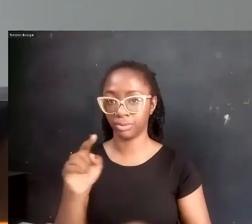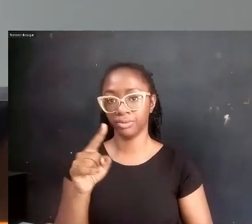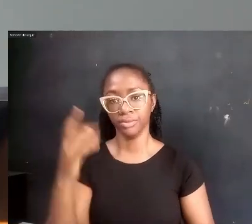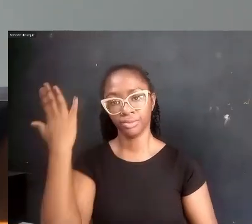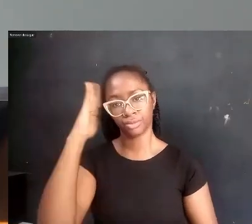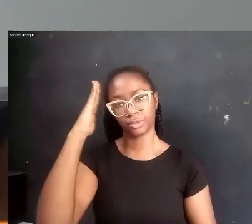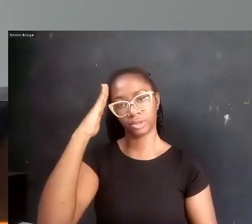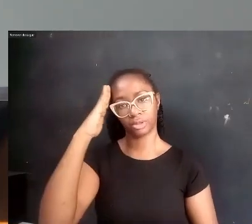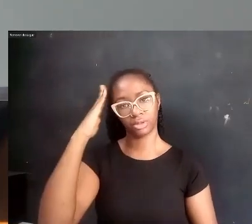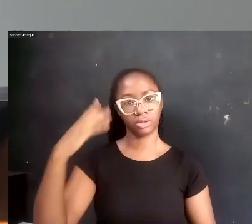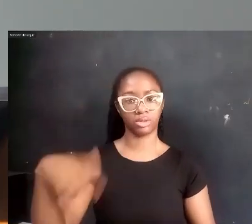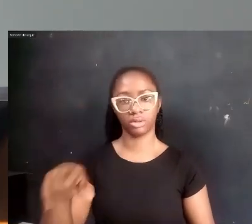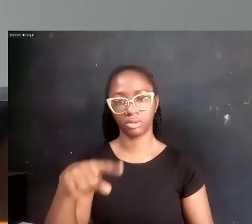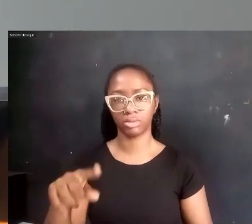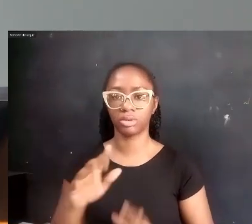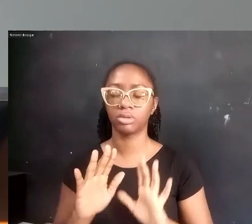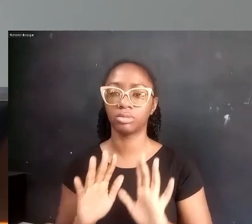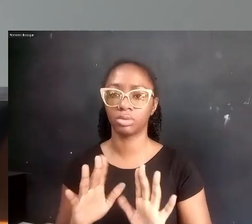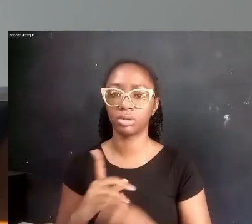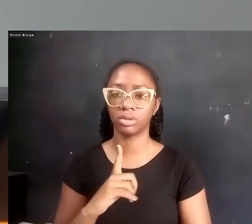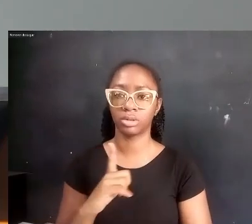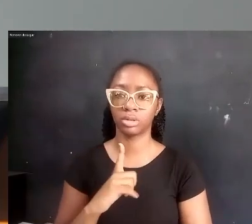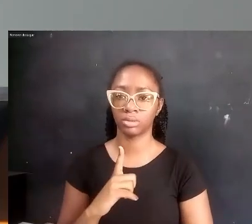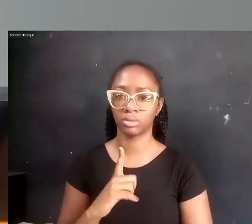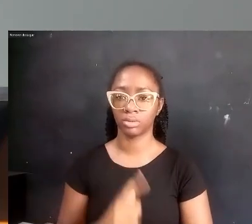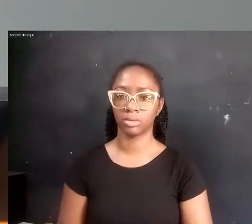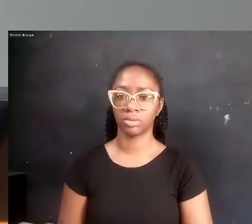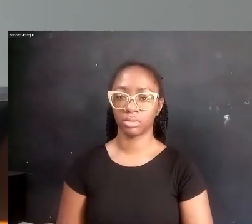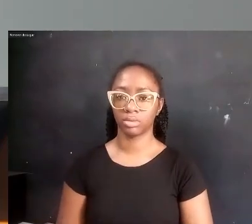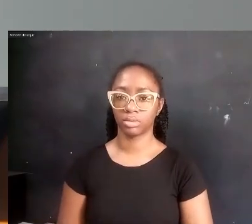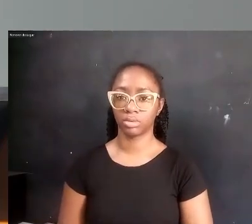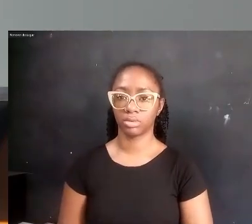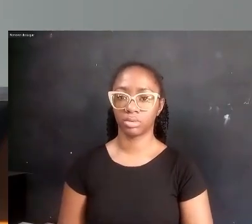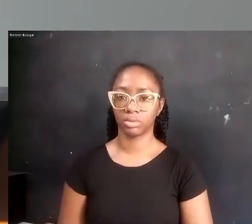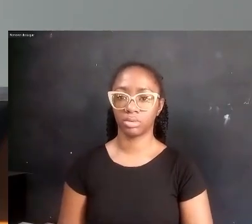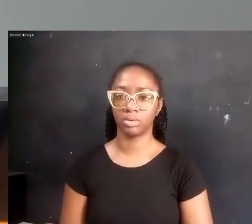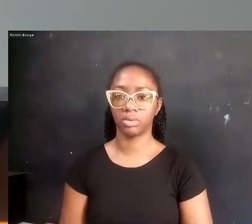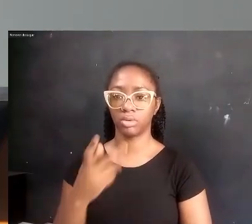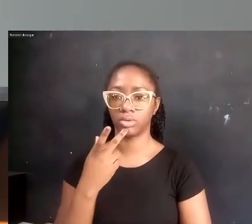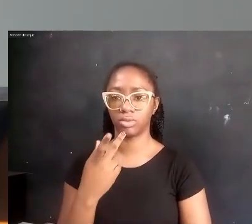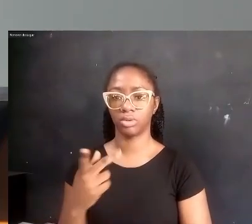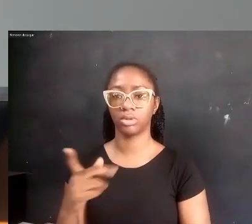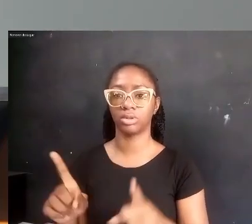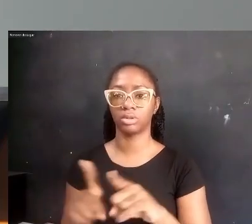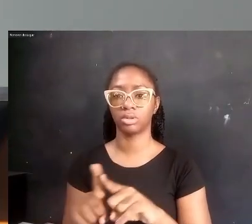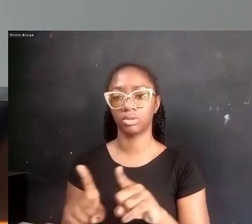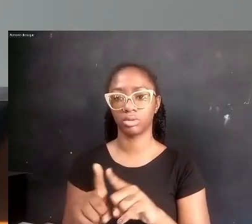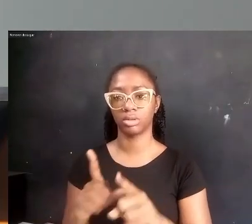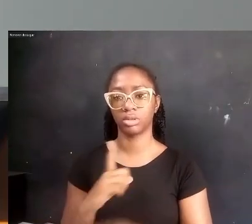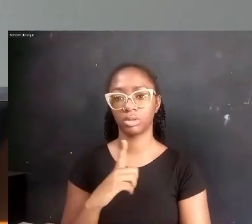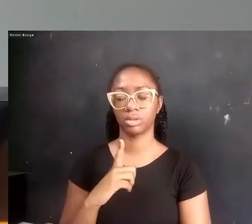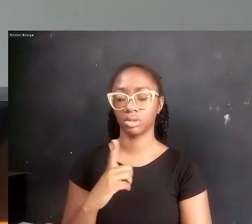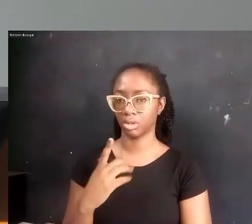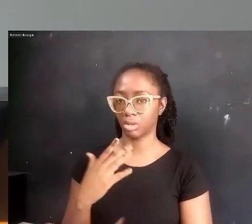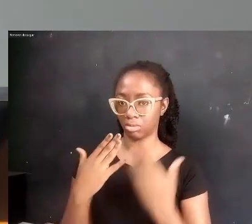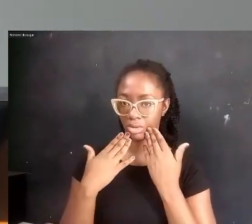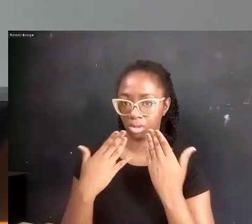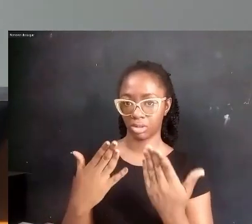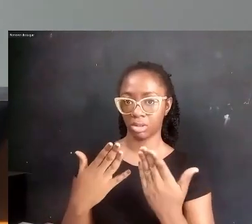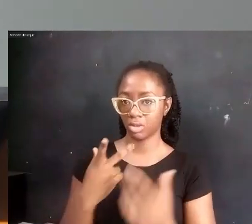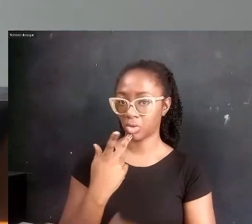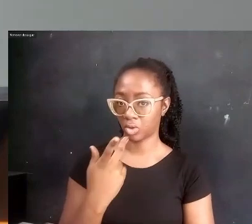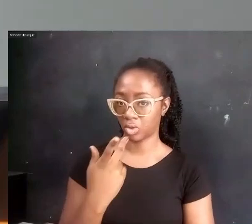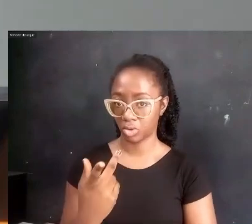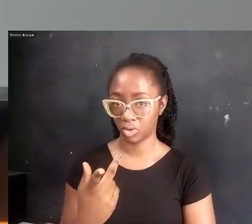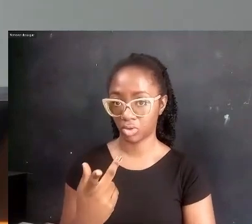francesa. Y hay una creencia aquí, como Madame de Staël lo dijo, en el poder